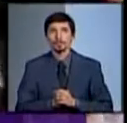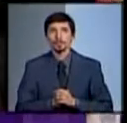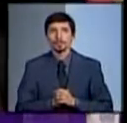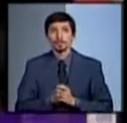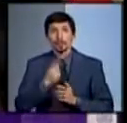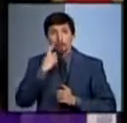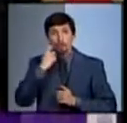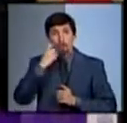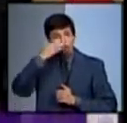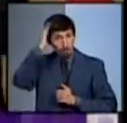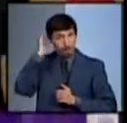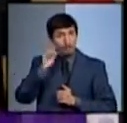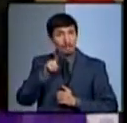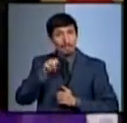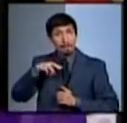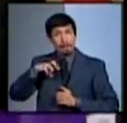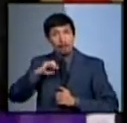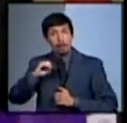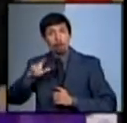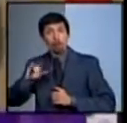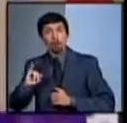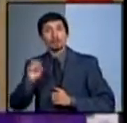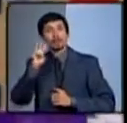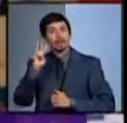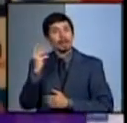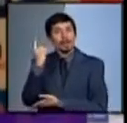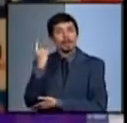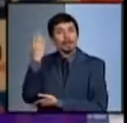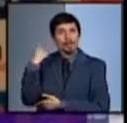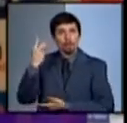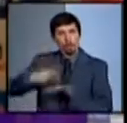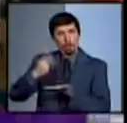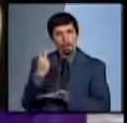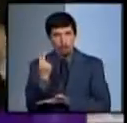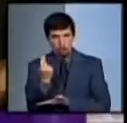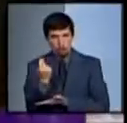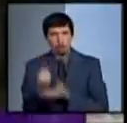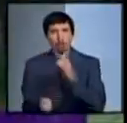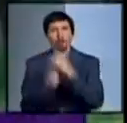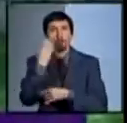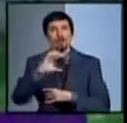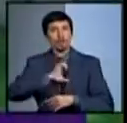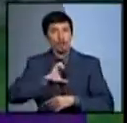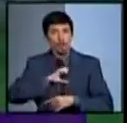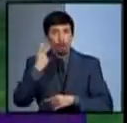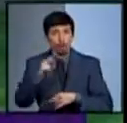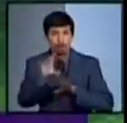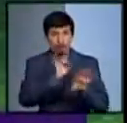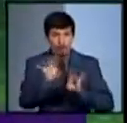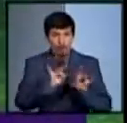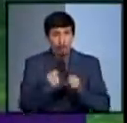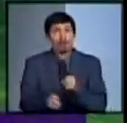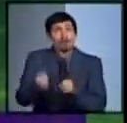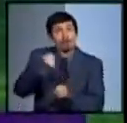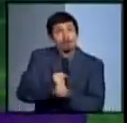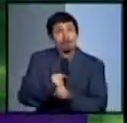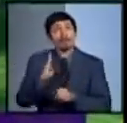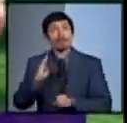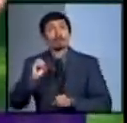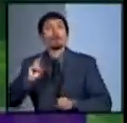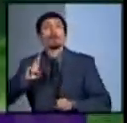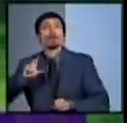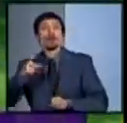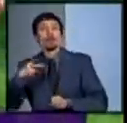Jorge Sampaoli fue presentado el 3 de diciembre de 2012 como nuevo director técnico de la selección en reemplazo de Claudio